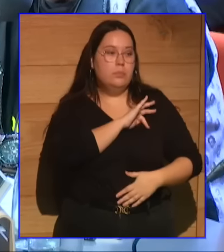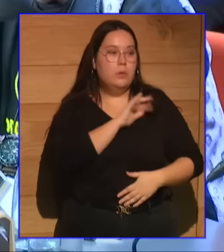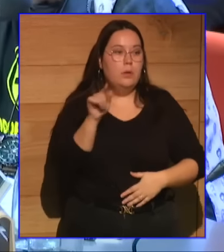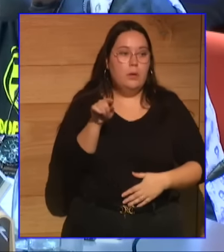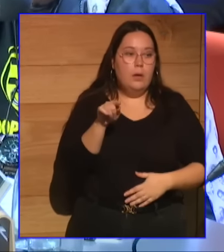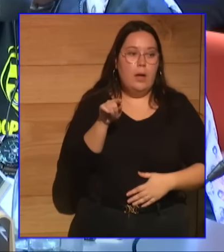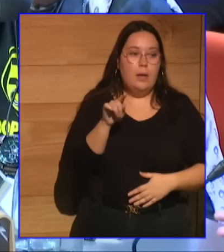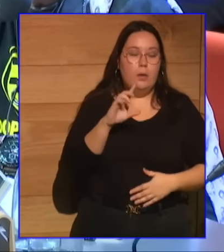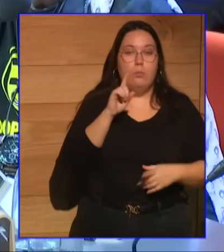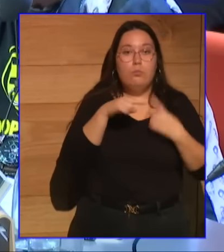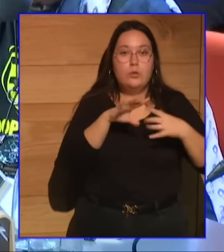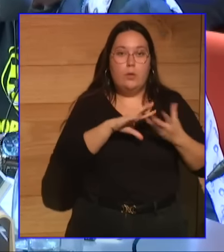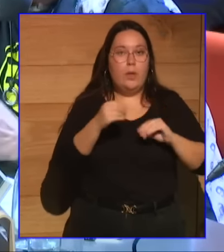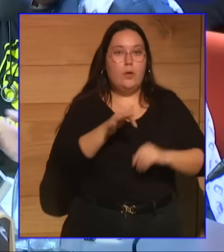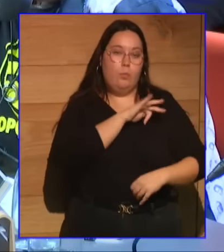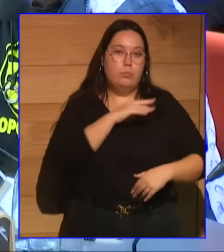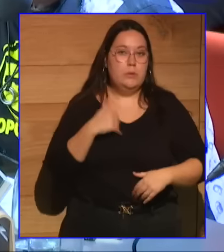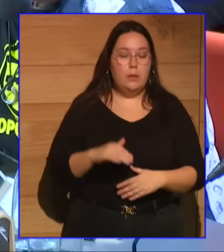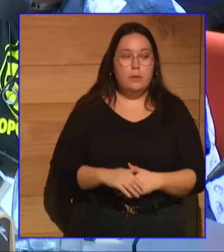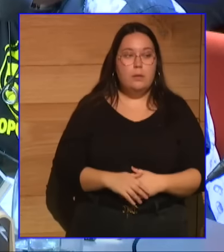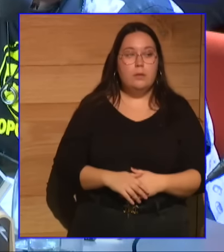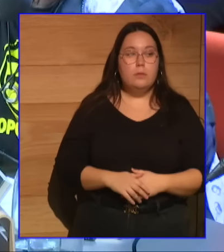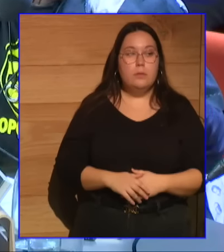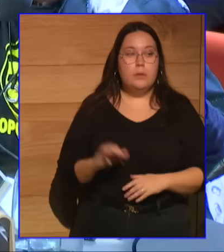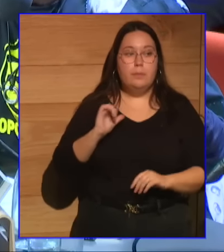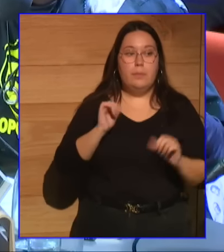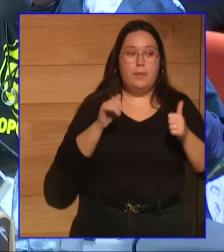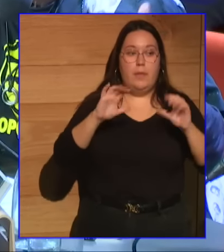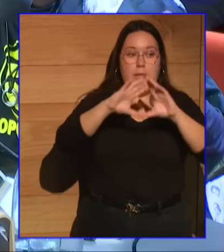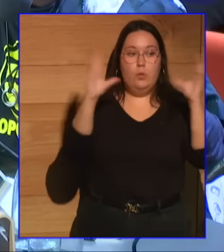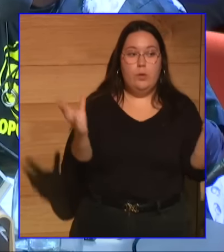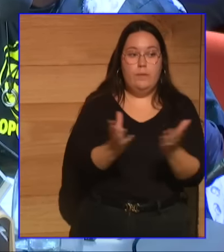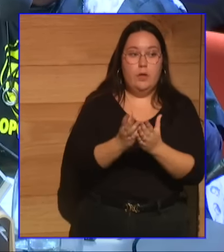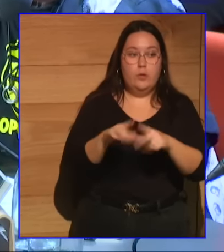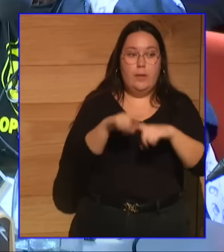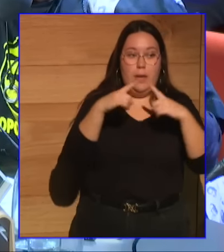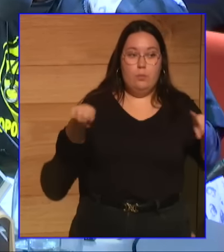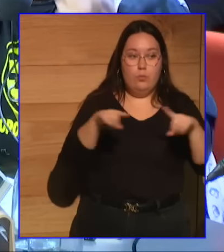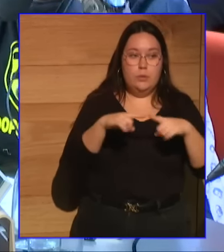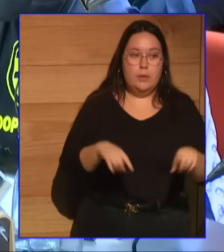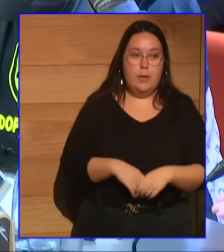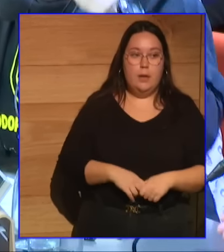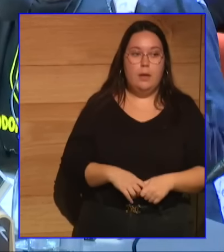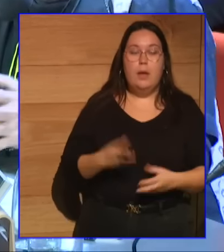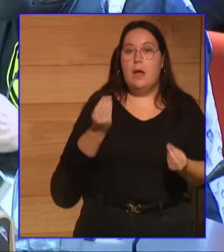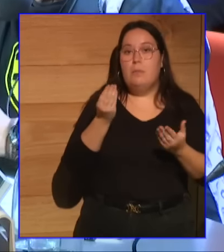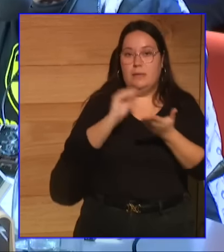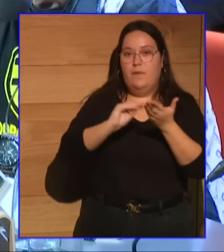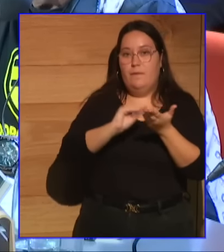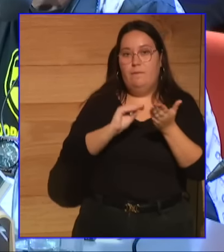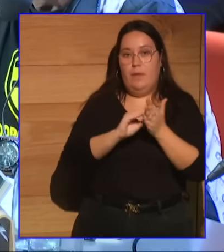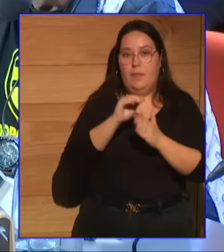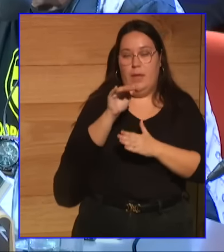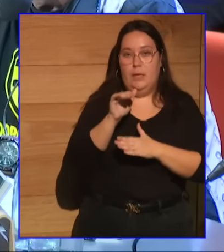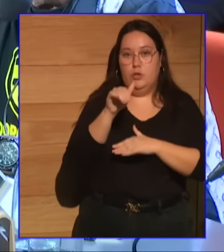mejor música adaptada, ya ganó el Óscar. Claro, ahí empieza ya a tocar ese universo de la música. Es el compositor más veces nominado, yo